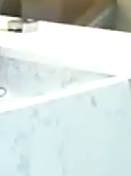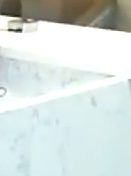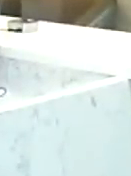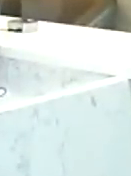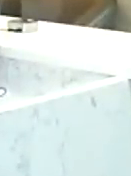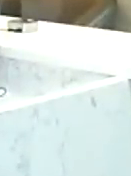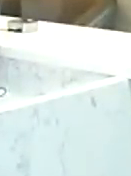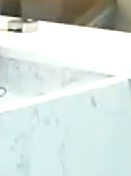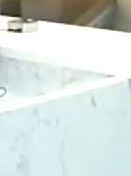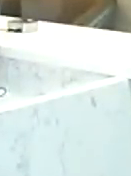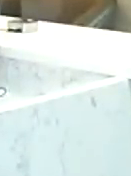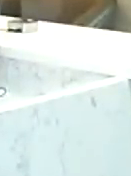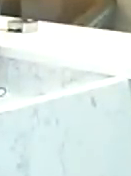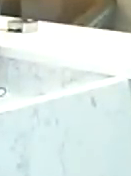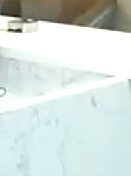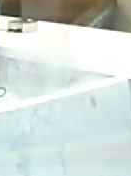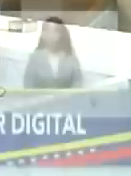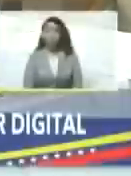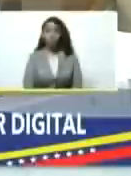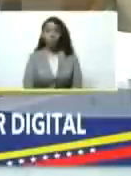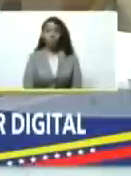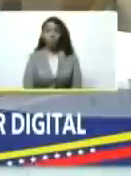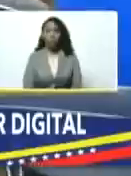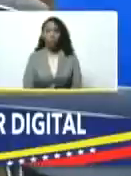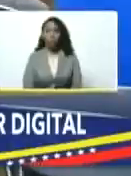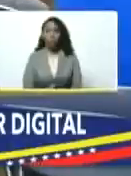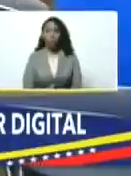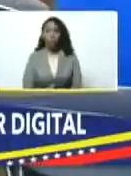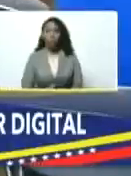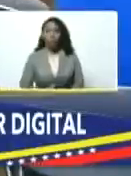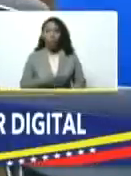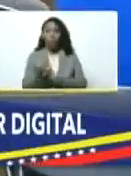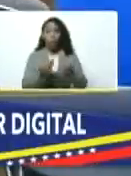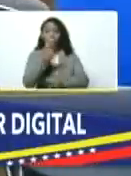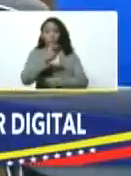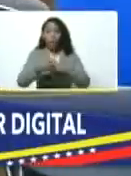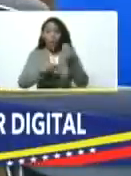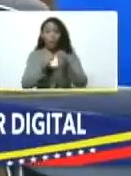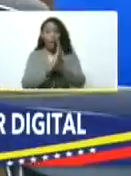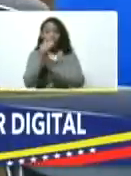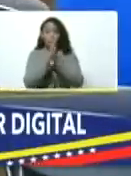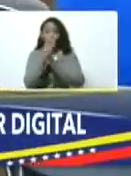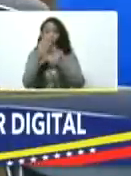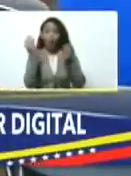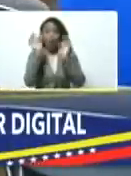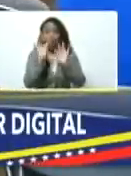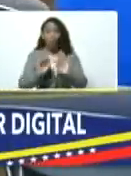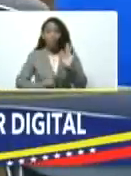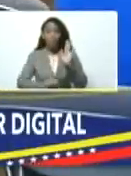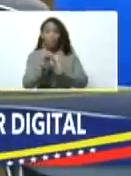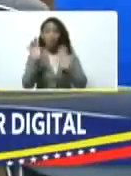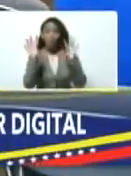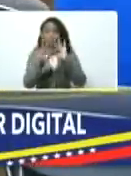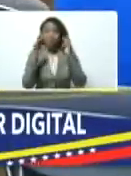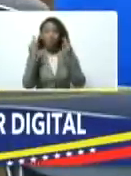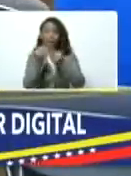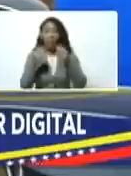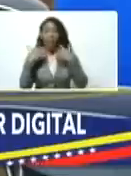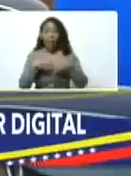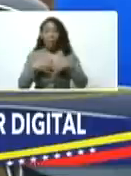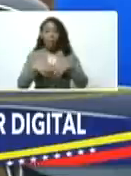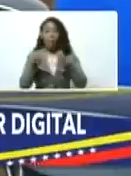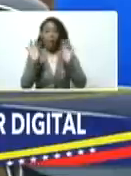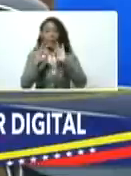dado cuenta de cómo nuestra gente ahora asume el emprendimiento como una vía para el desarrollo de la familia, de la empresa